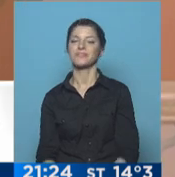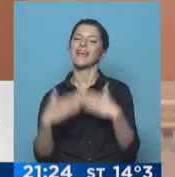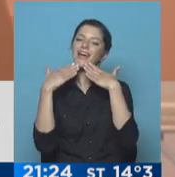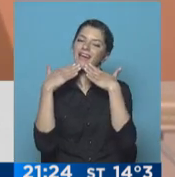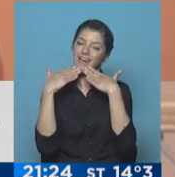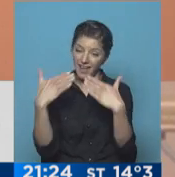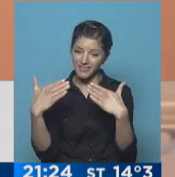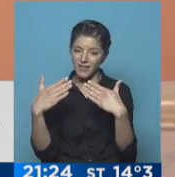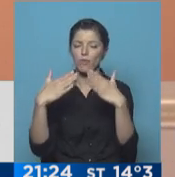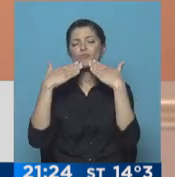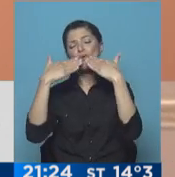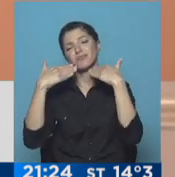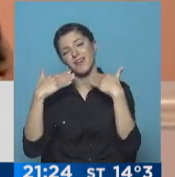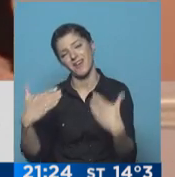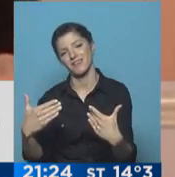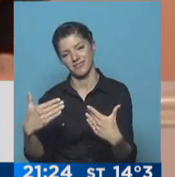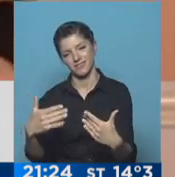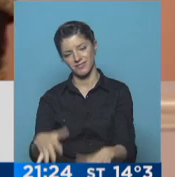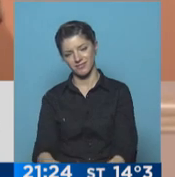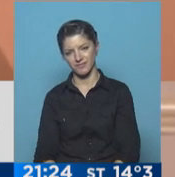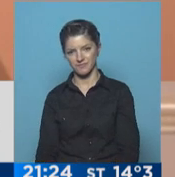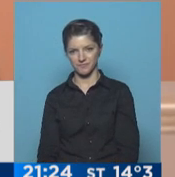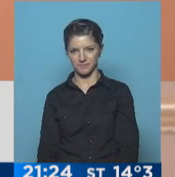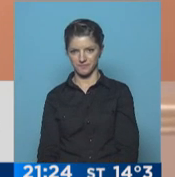Gracias, muchas gracias.